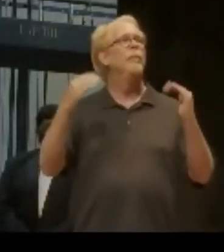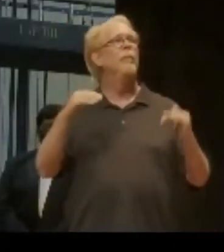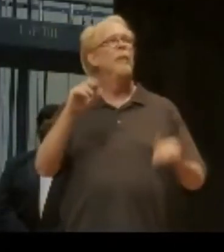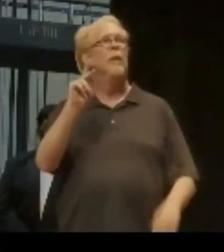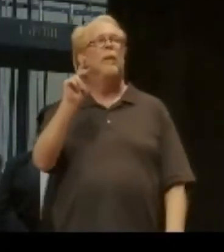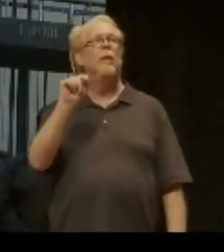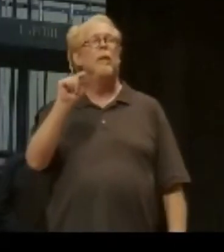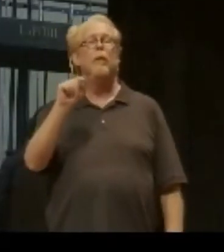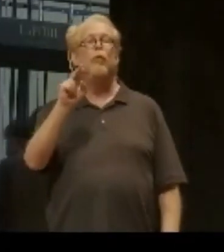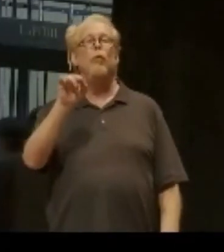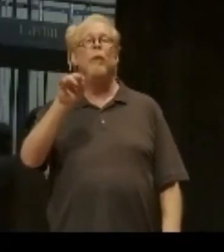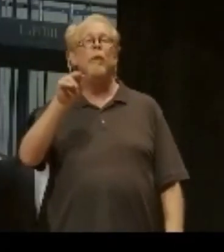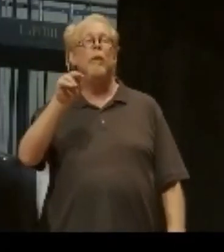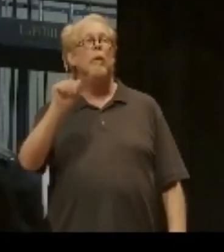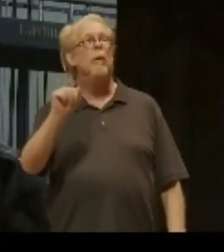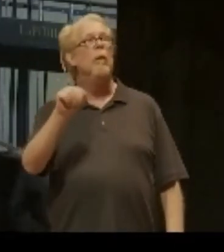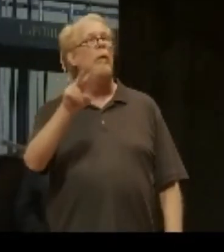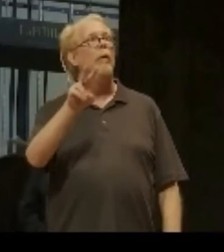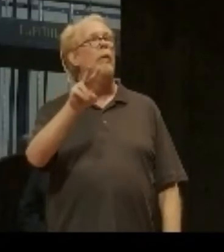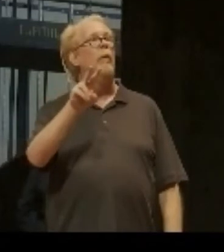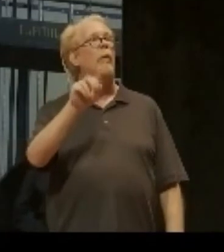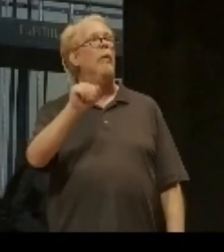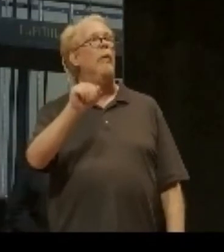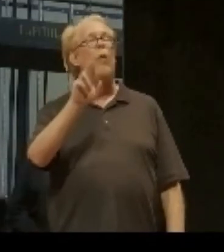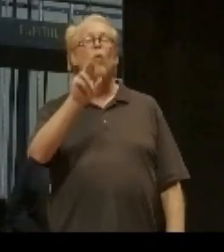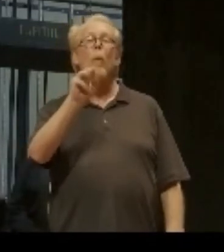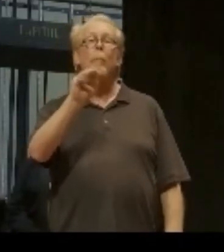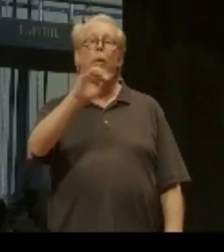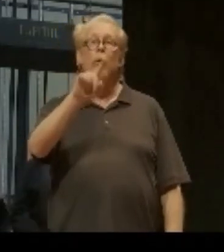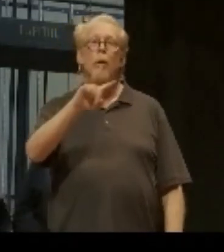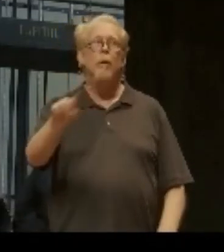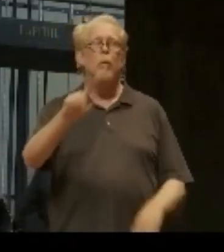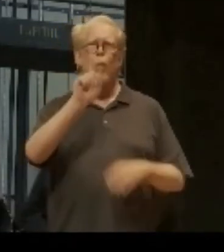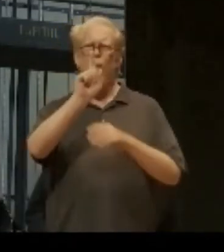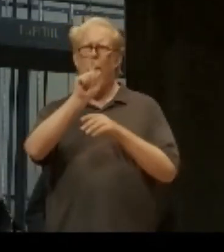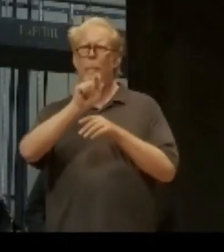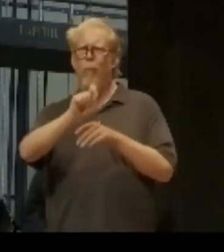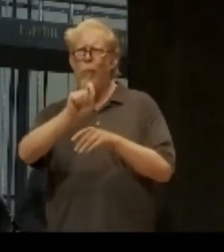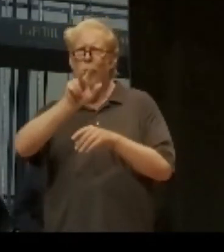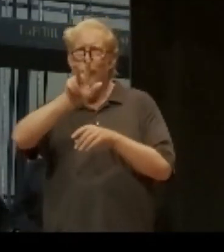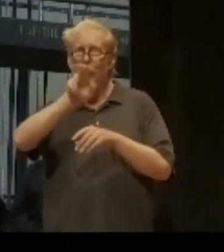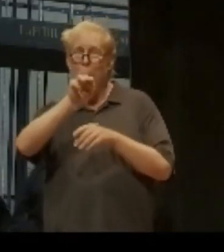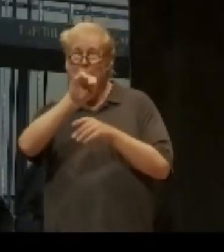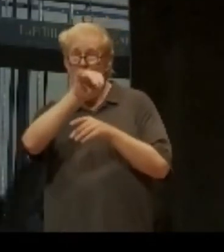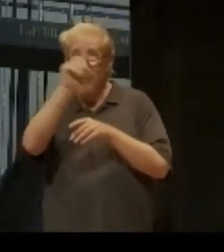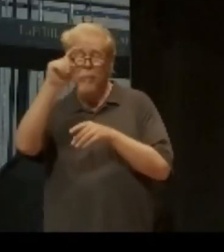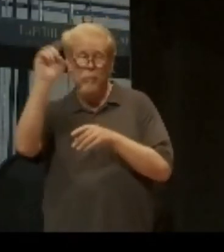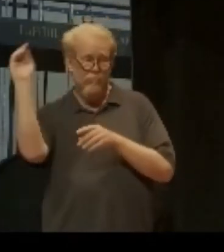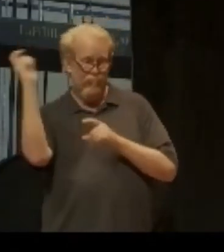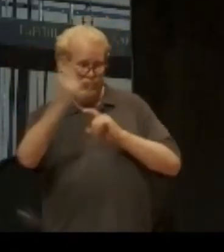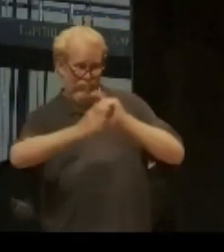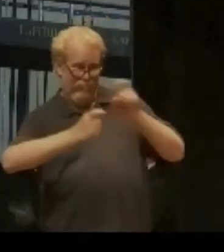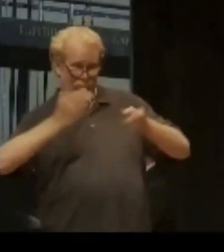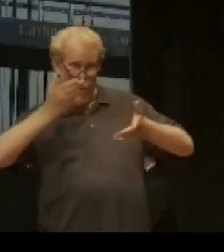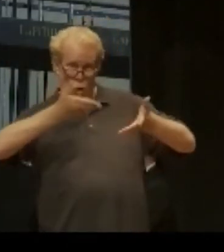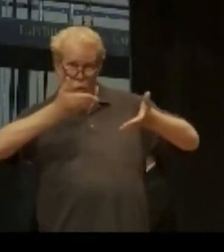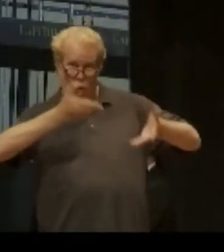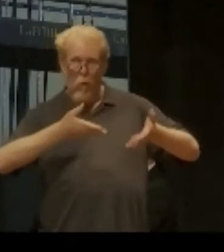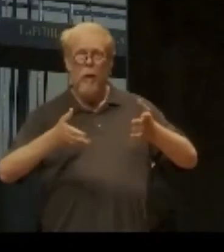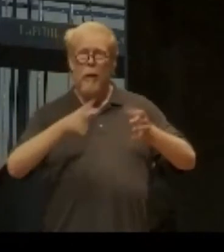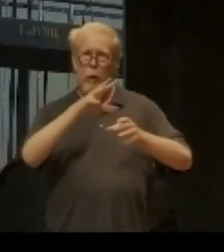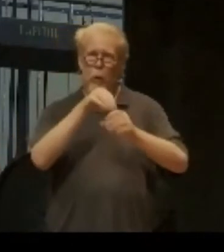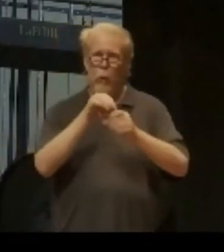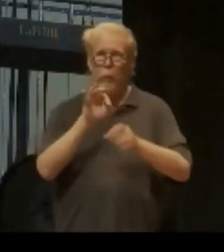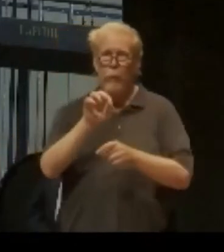Katrina Ramírez ganó más de 1.3 millones de dólares en ofertas de becas, incluyendo